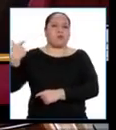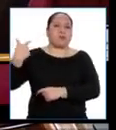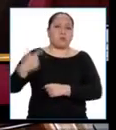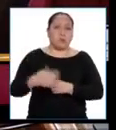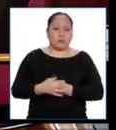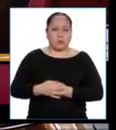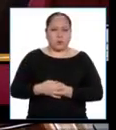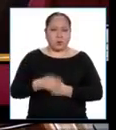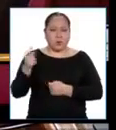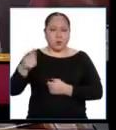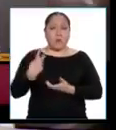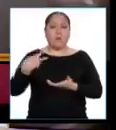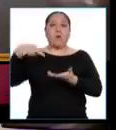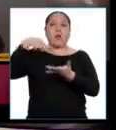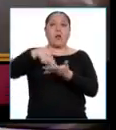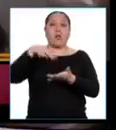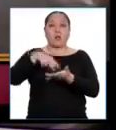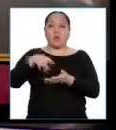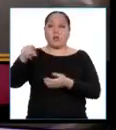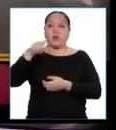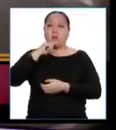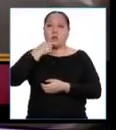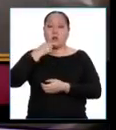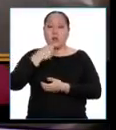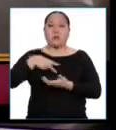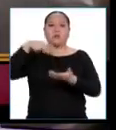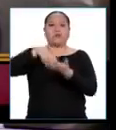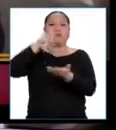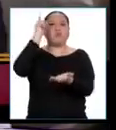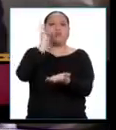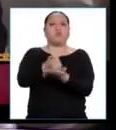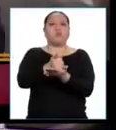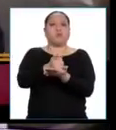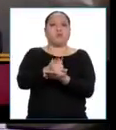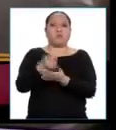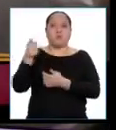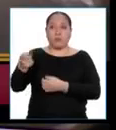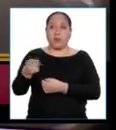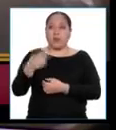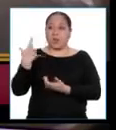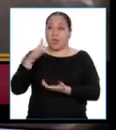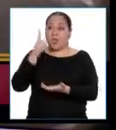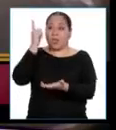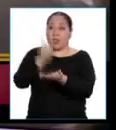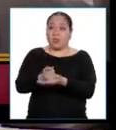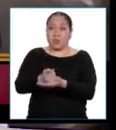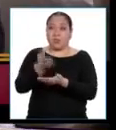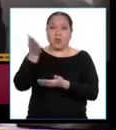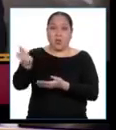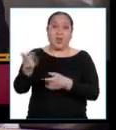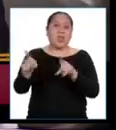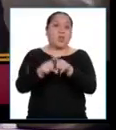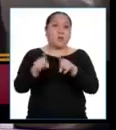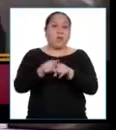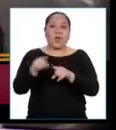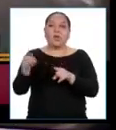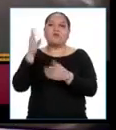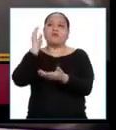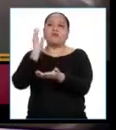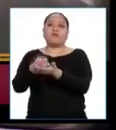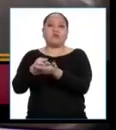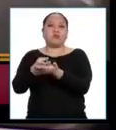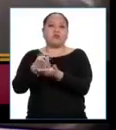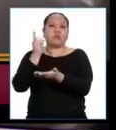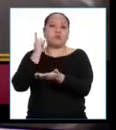Y fue valiente la doctora que salió a denunciar, pero por denunciar ya está denunciada también la doctora. Eso es lo